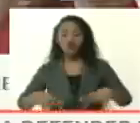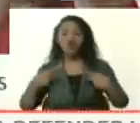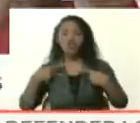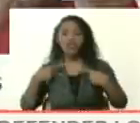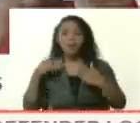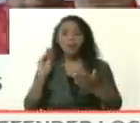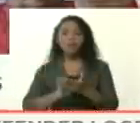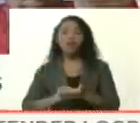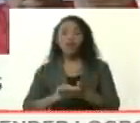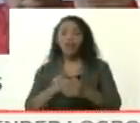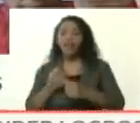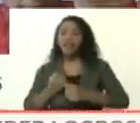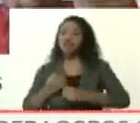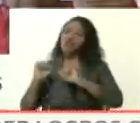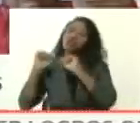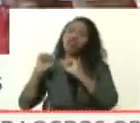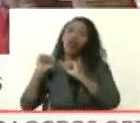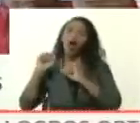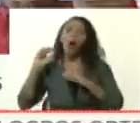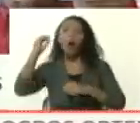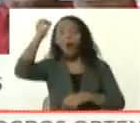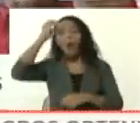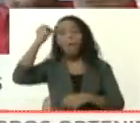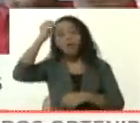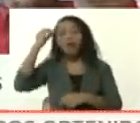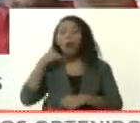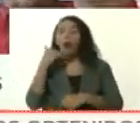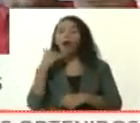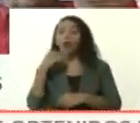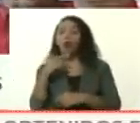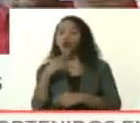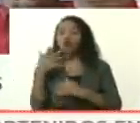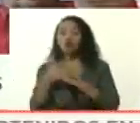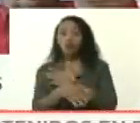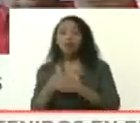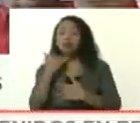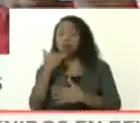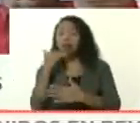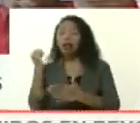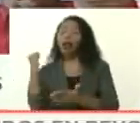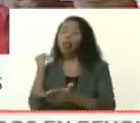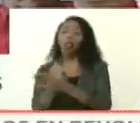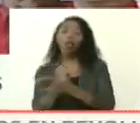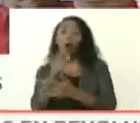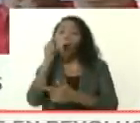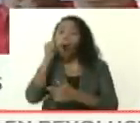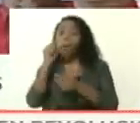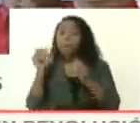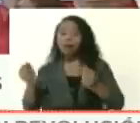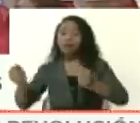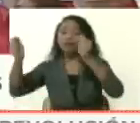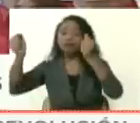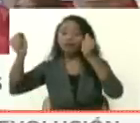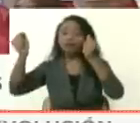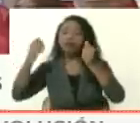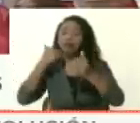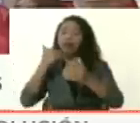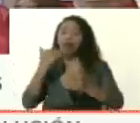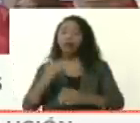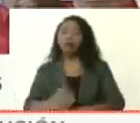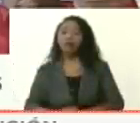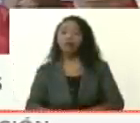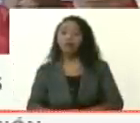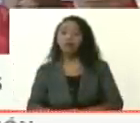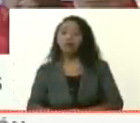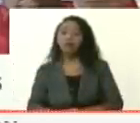ser contrario a la opinión de algún sector. Casi que lo asesinan. Casi que lo asesinan. Una cosa